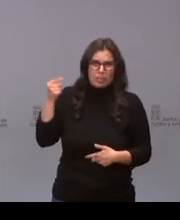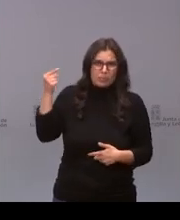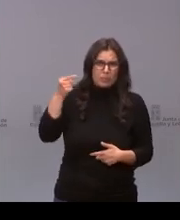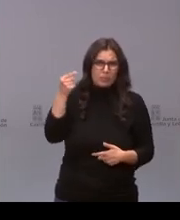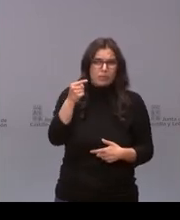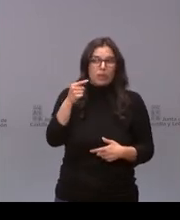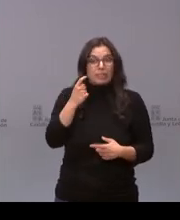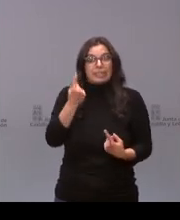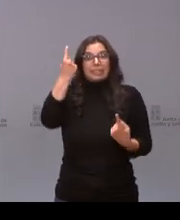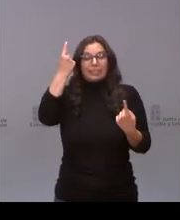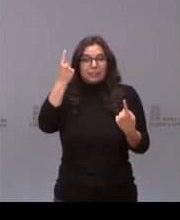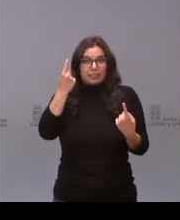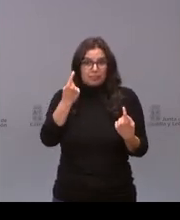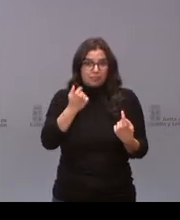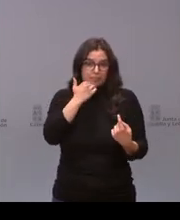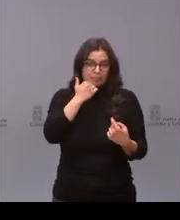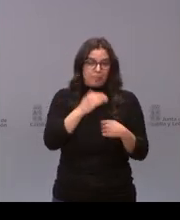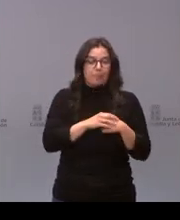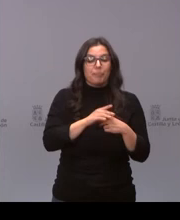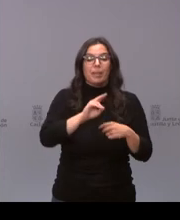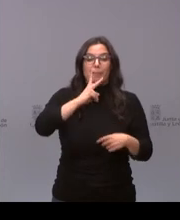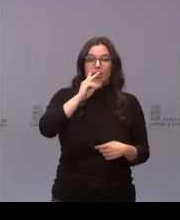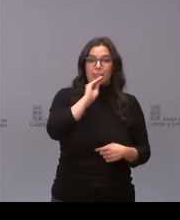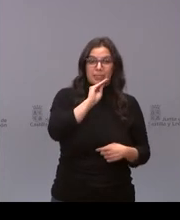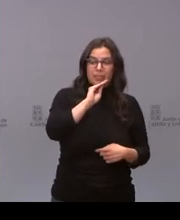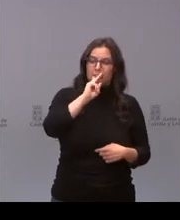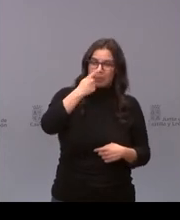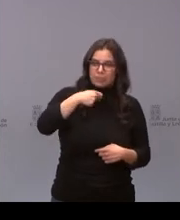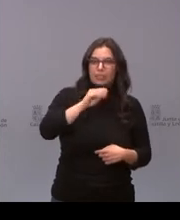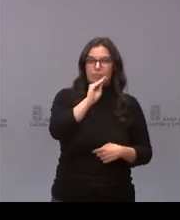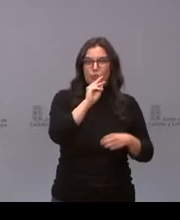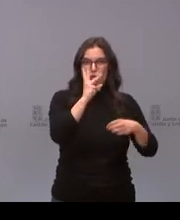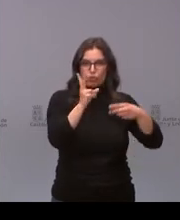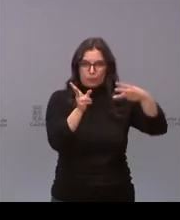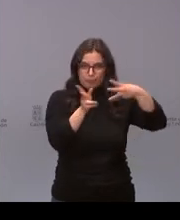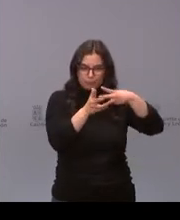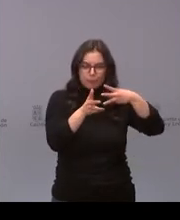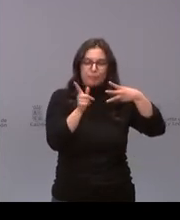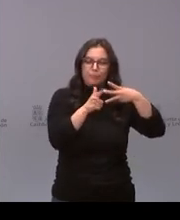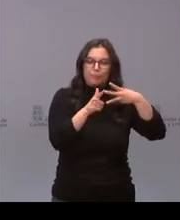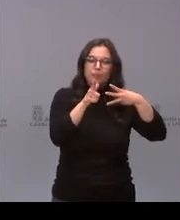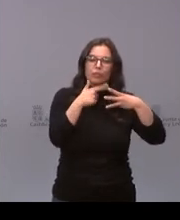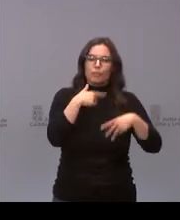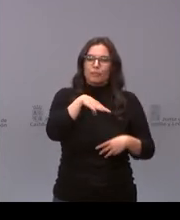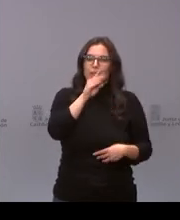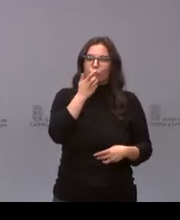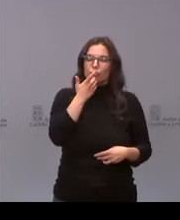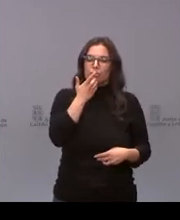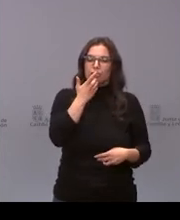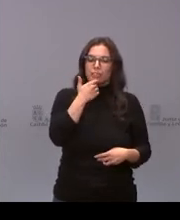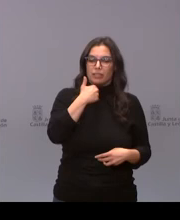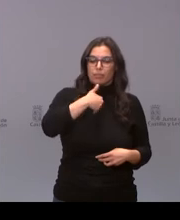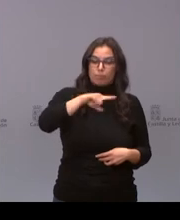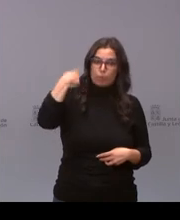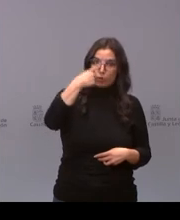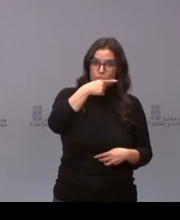oscuros. Y luego, para el vicepresidente Igea, tenía dos cuestiones. La primera es, entiendo que si las medidas se aprueban el